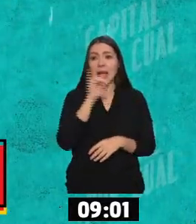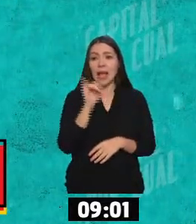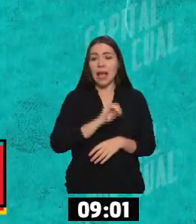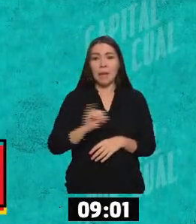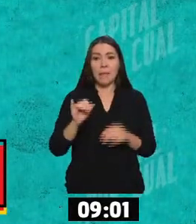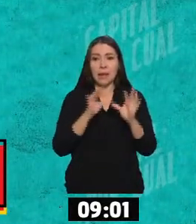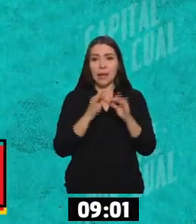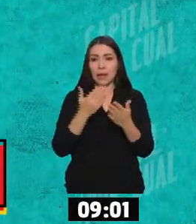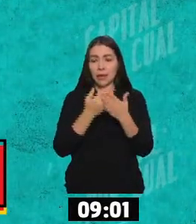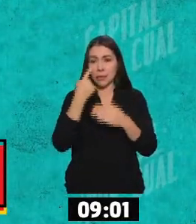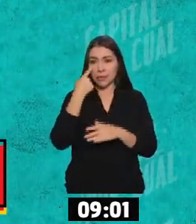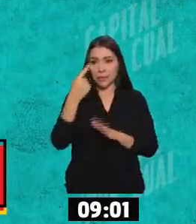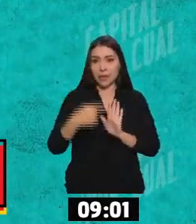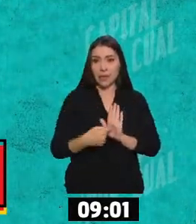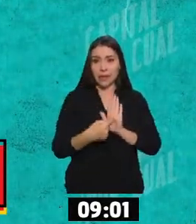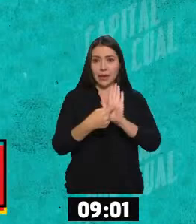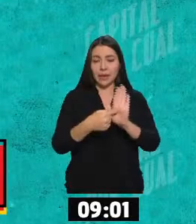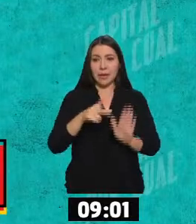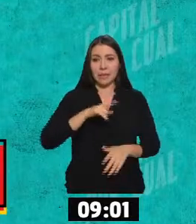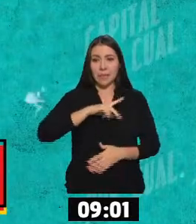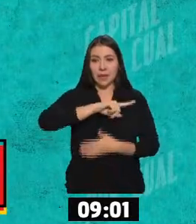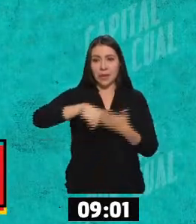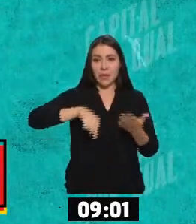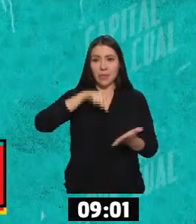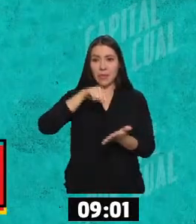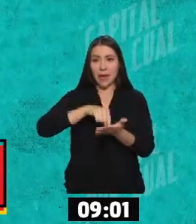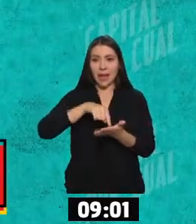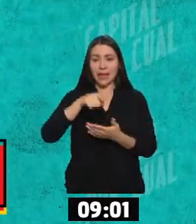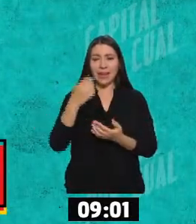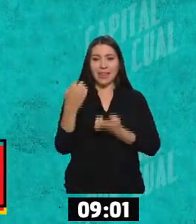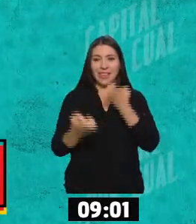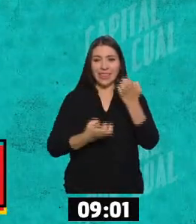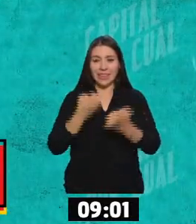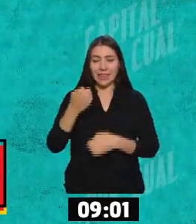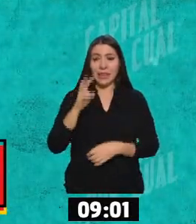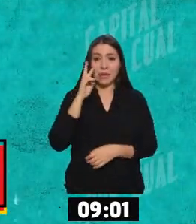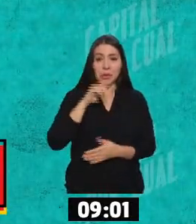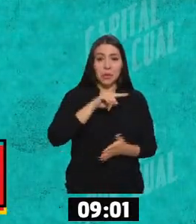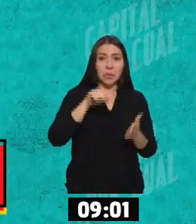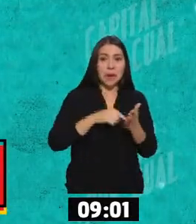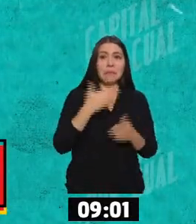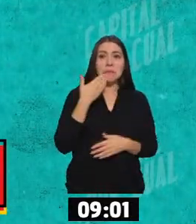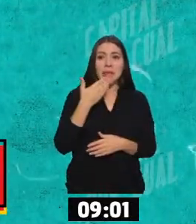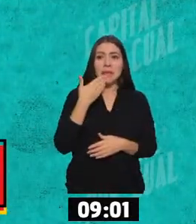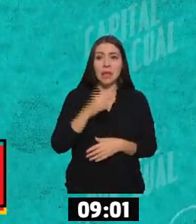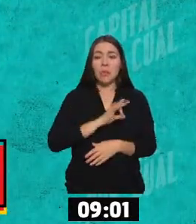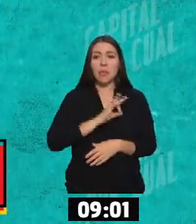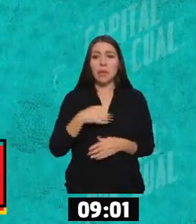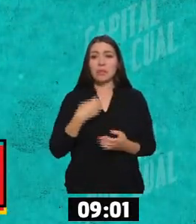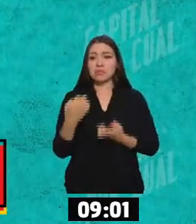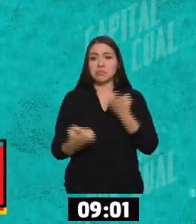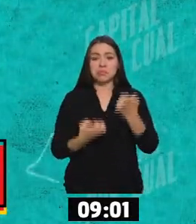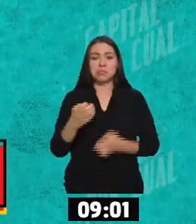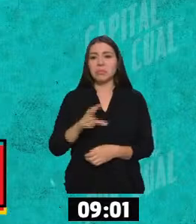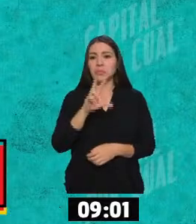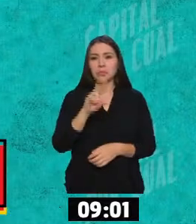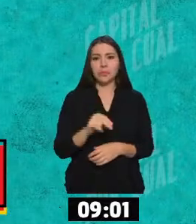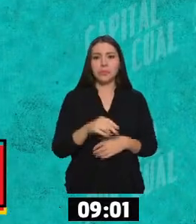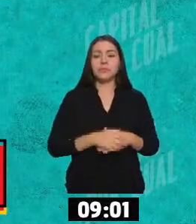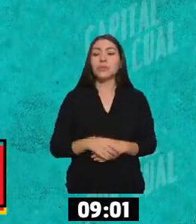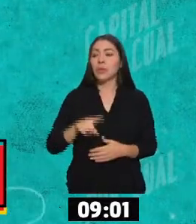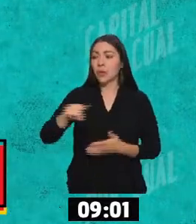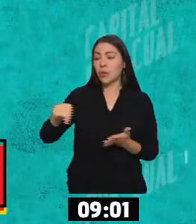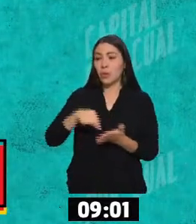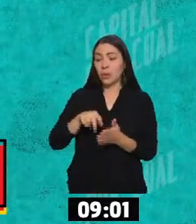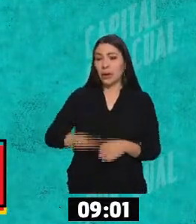es que mi gimnasio no está en condiciones favorables de entrenamiento. Me explico, este es un